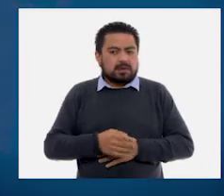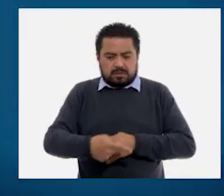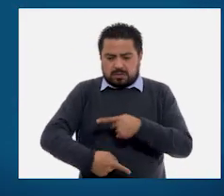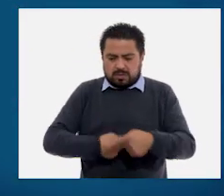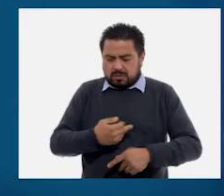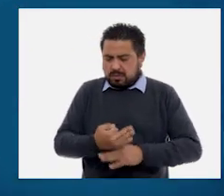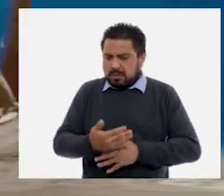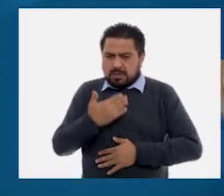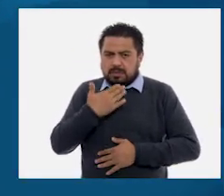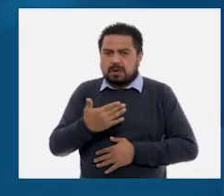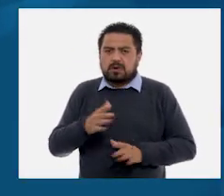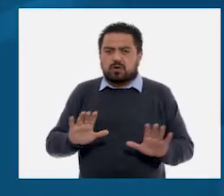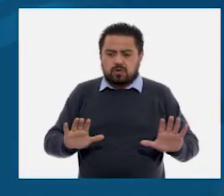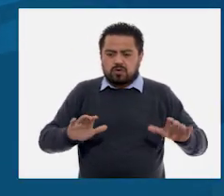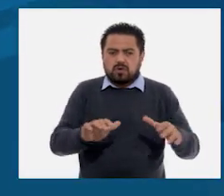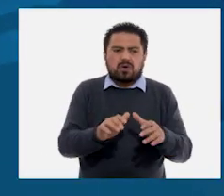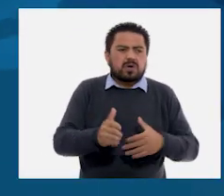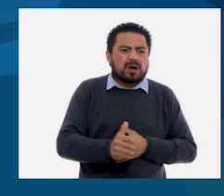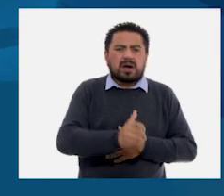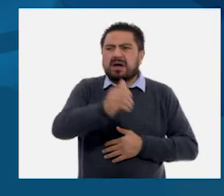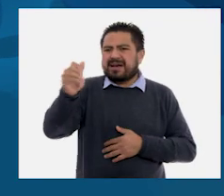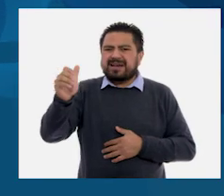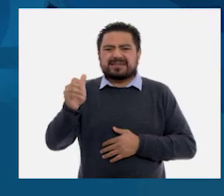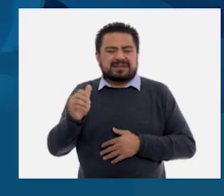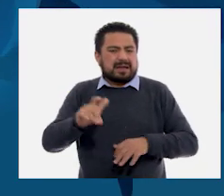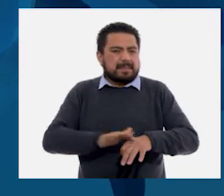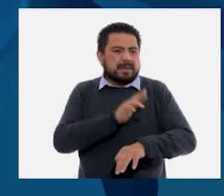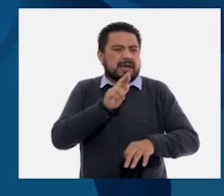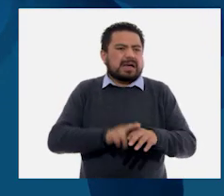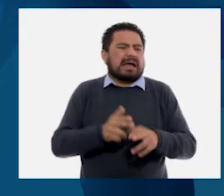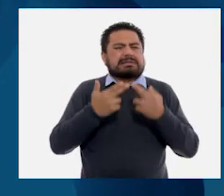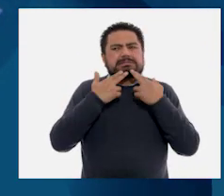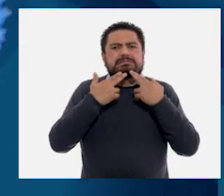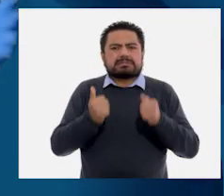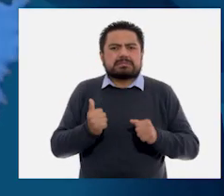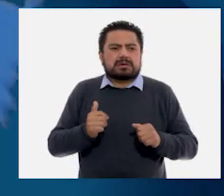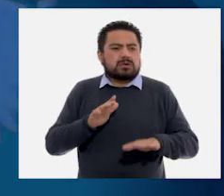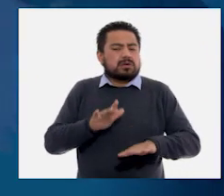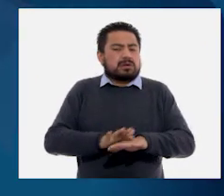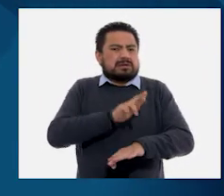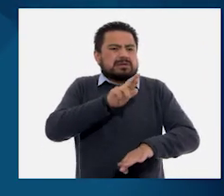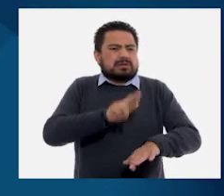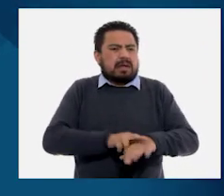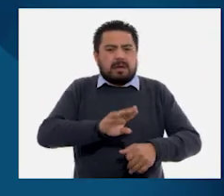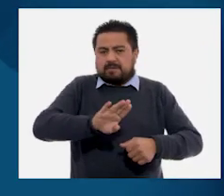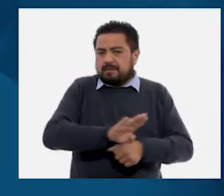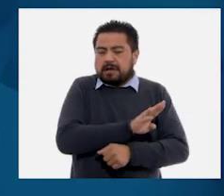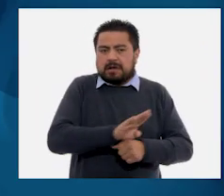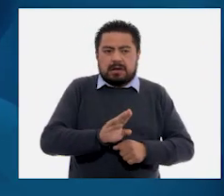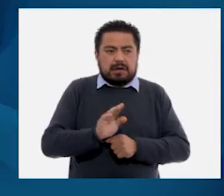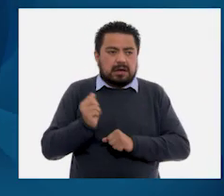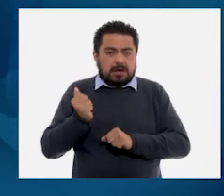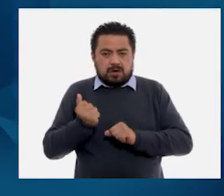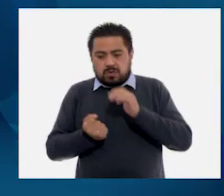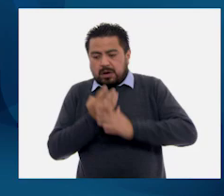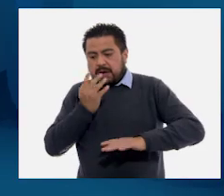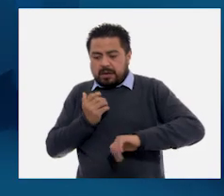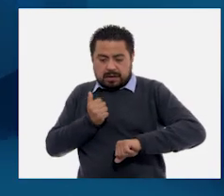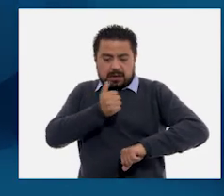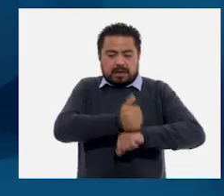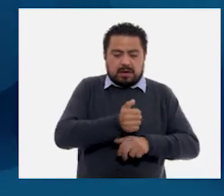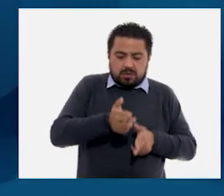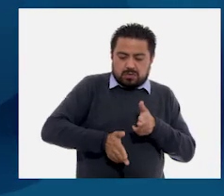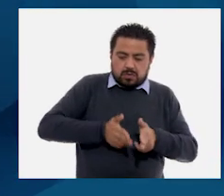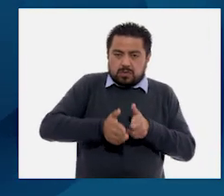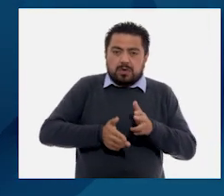pregunta. Muchas comunidades rurales, pero sobre todo las grandes haciendas, se vieron enormemente beneficiadas por la llegada del ferrocarril,